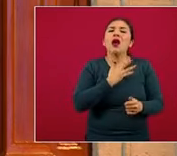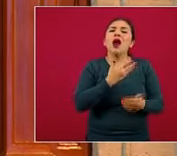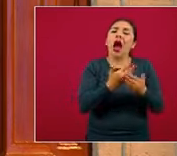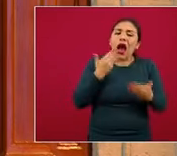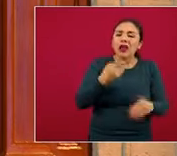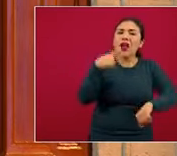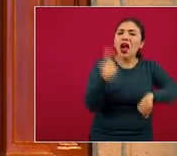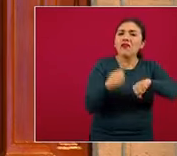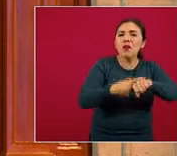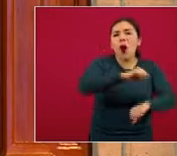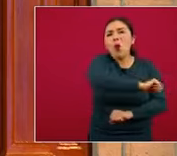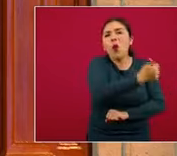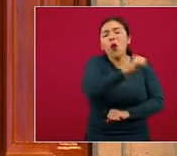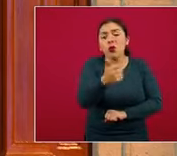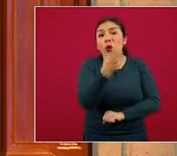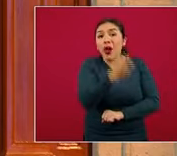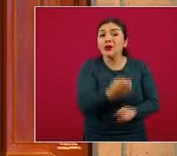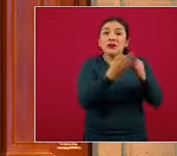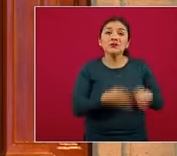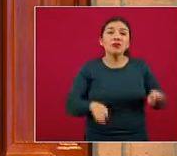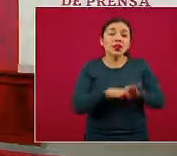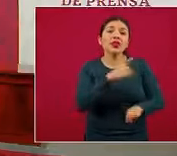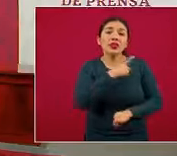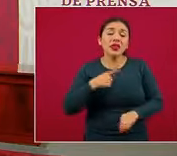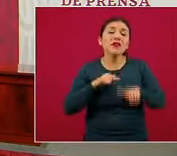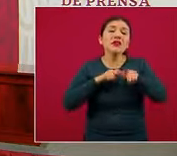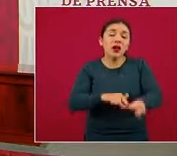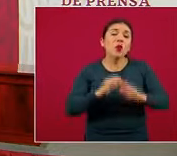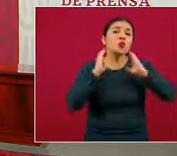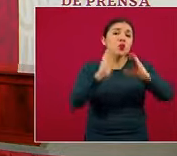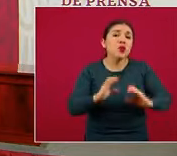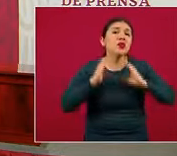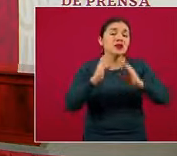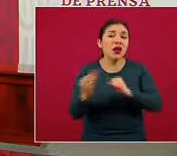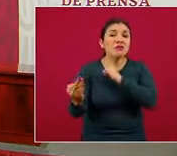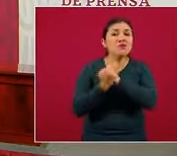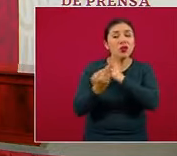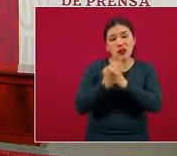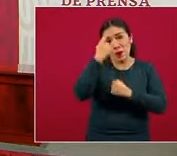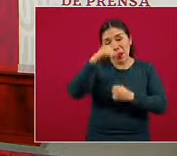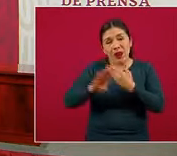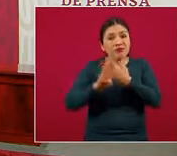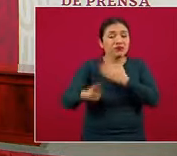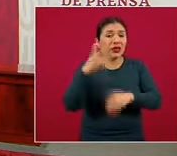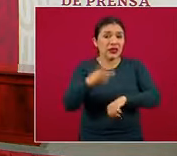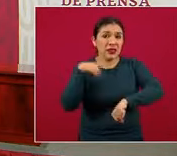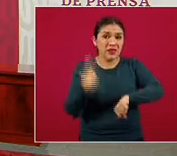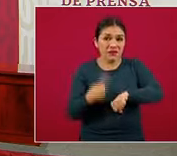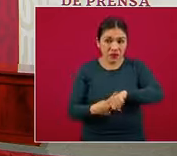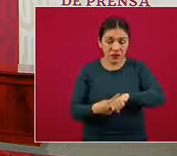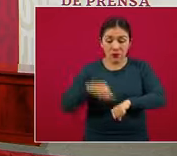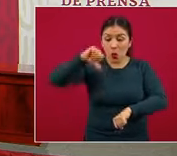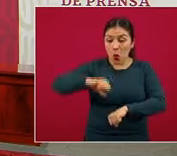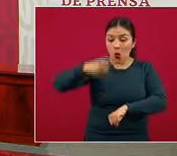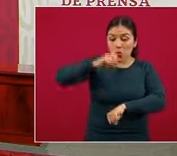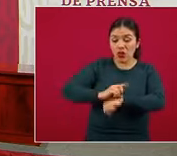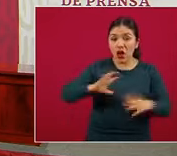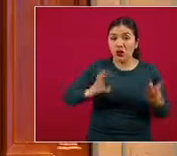comorbilidades, y de ahí la importancia de poder seguirse cuidando, protegiendo y previniendo de la enfermedad. Para el día de hoy,